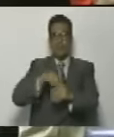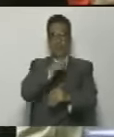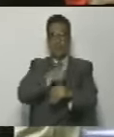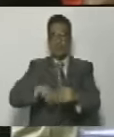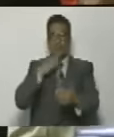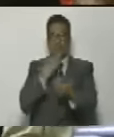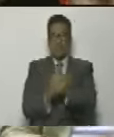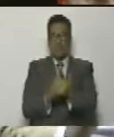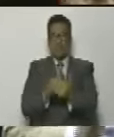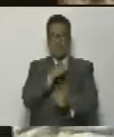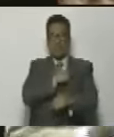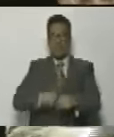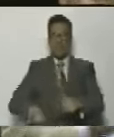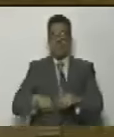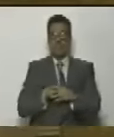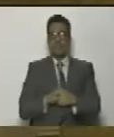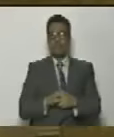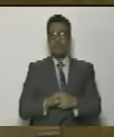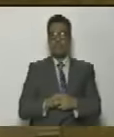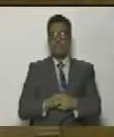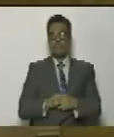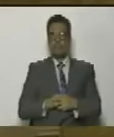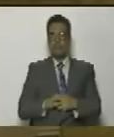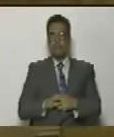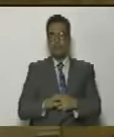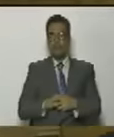presidenciales. Muchas gracias, señor presidente.